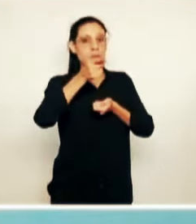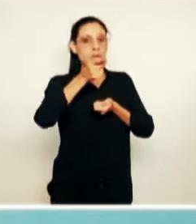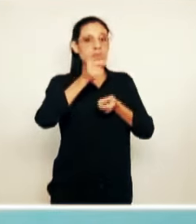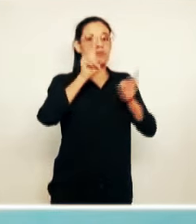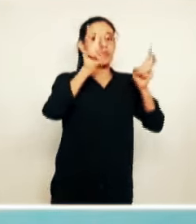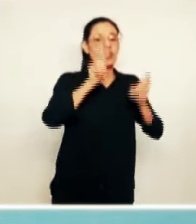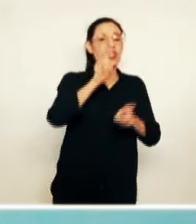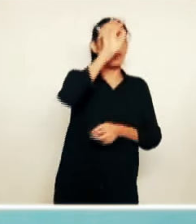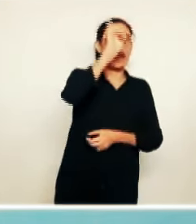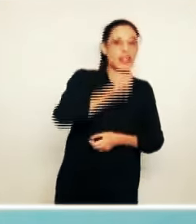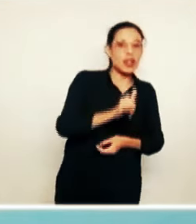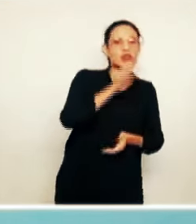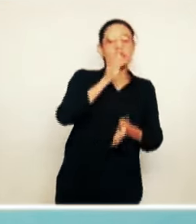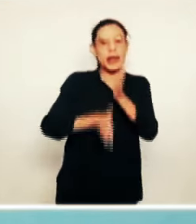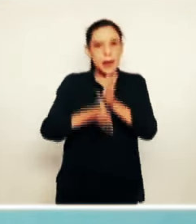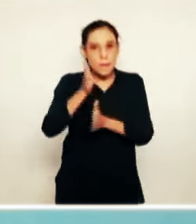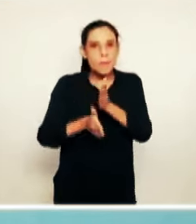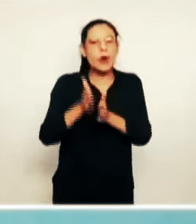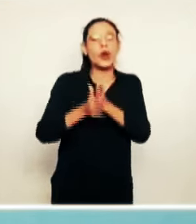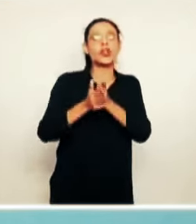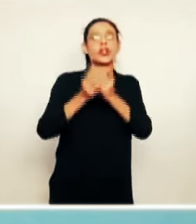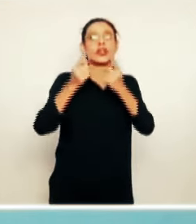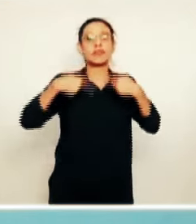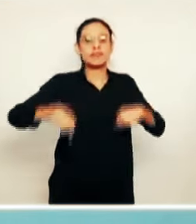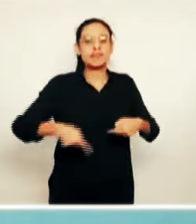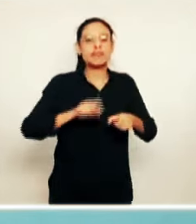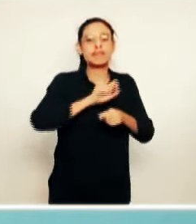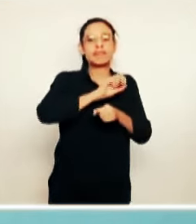transporte por el otro, distribución por el otro.